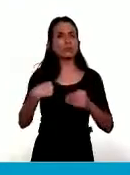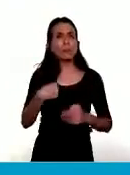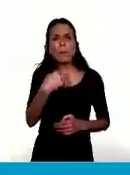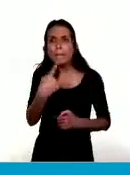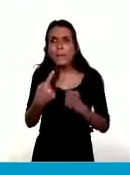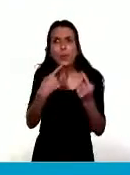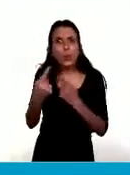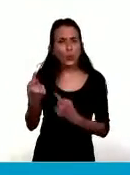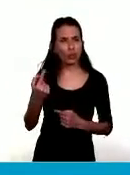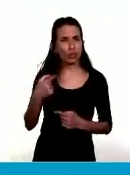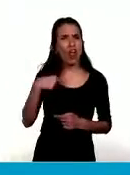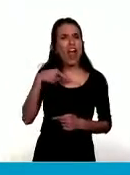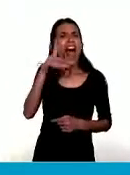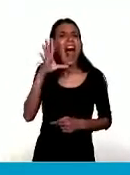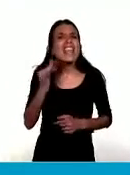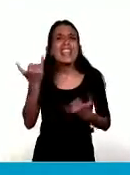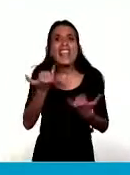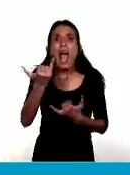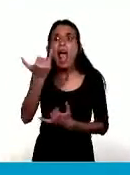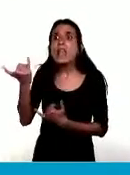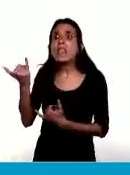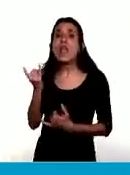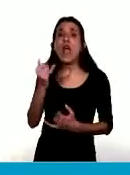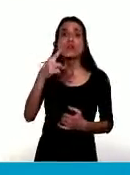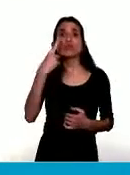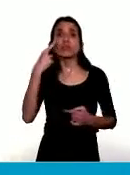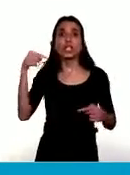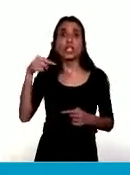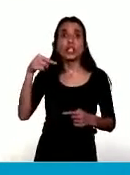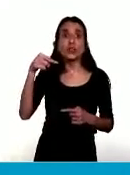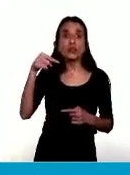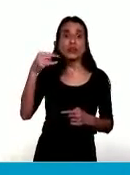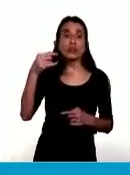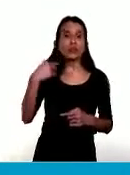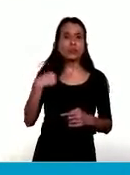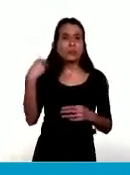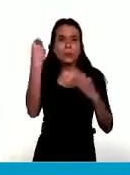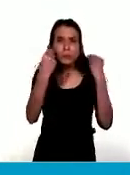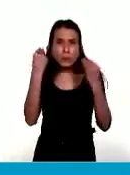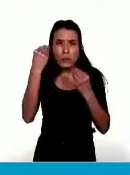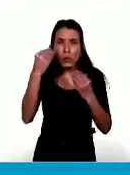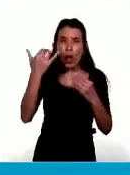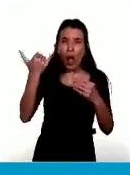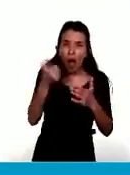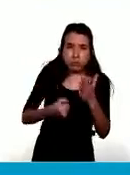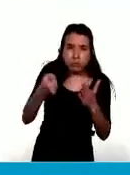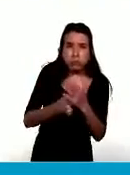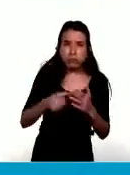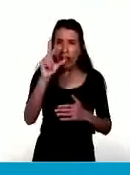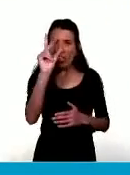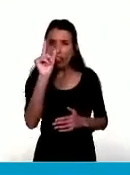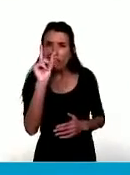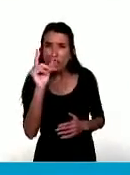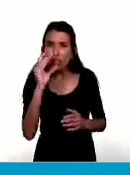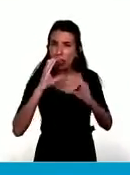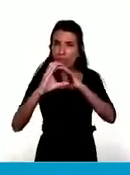alguno de los intendentes que representan sus bancadas tuvo dificultad con la provincia para ser